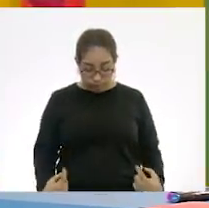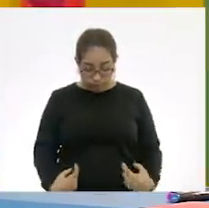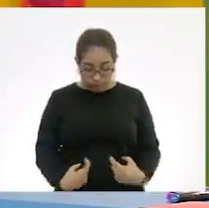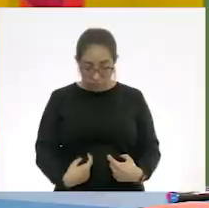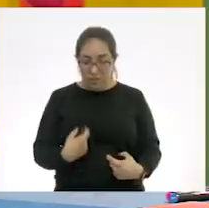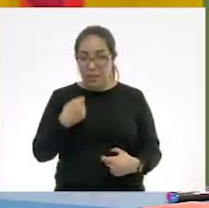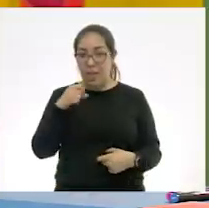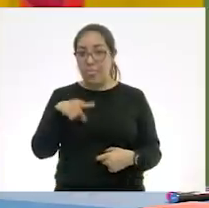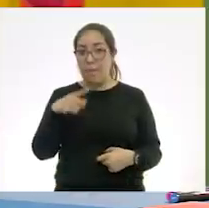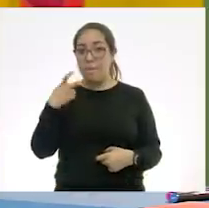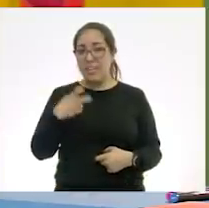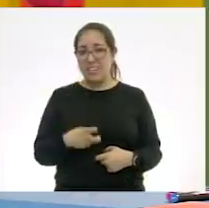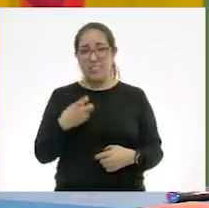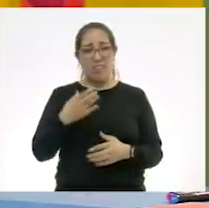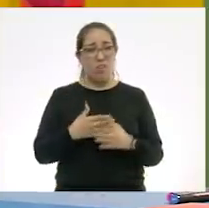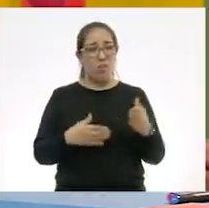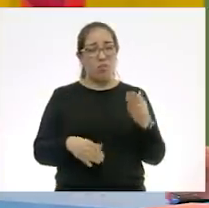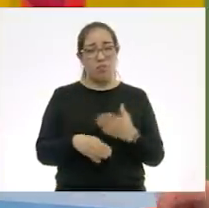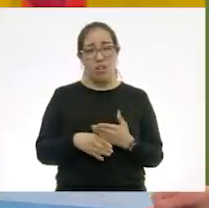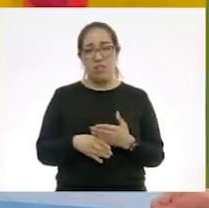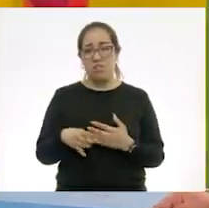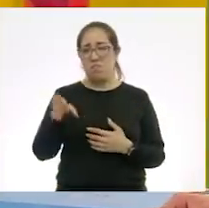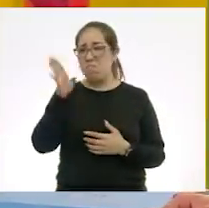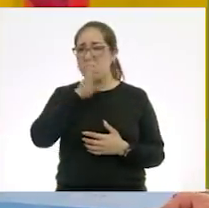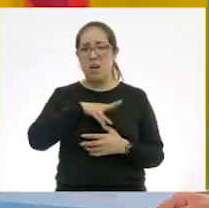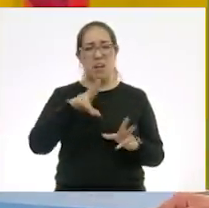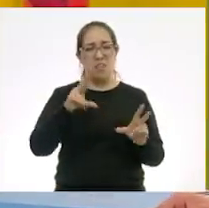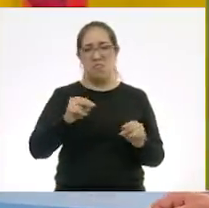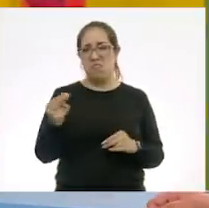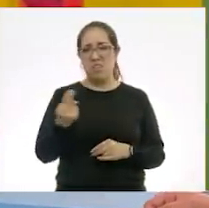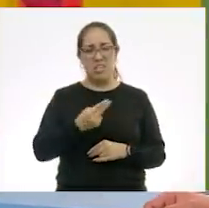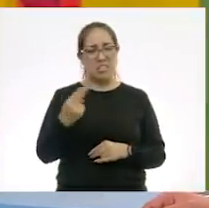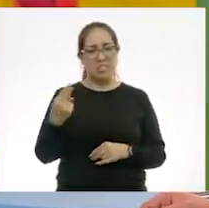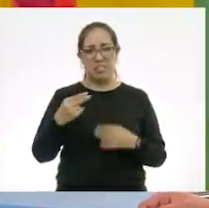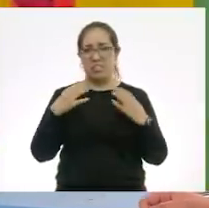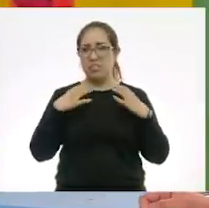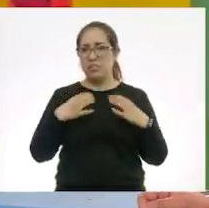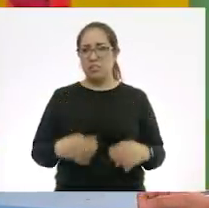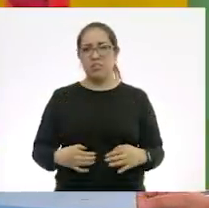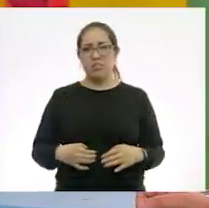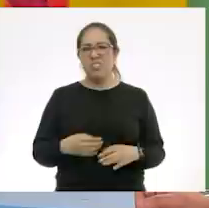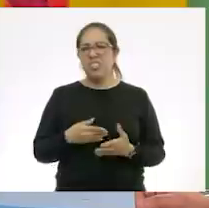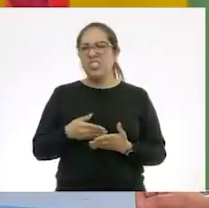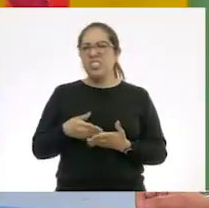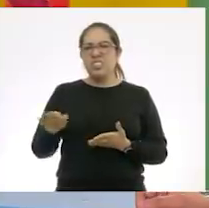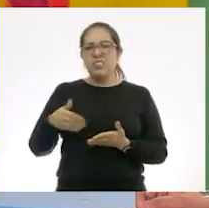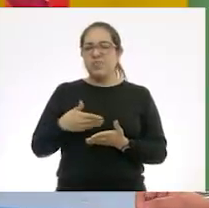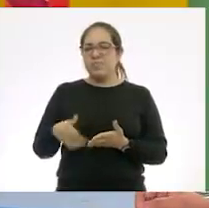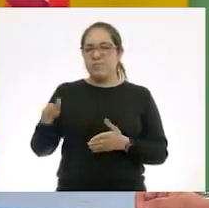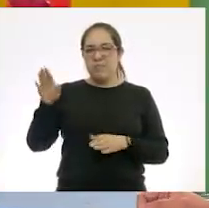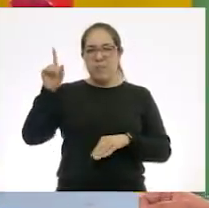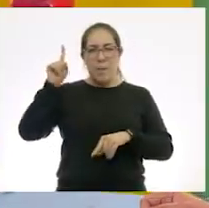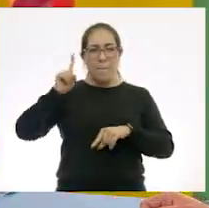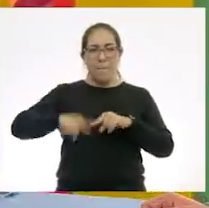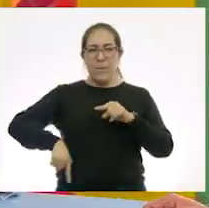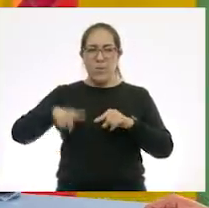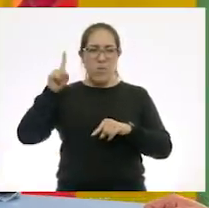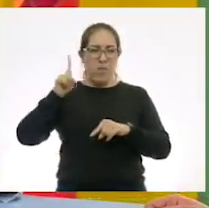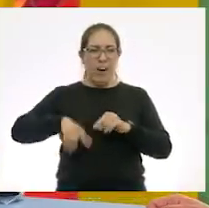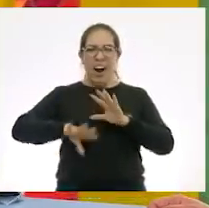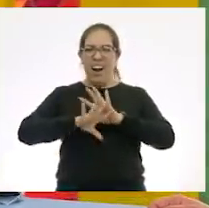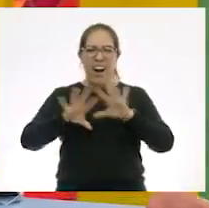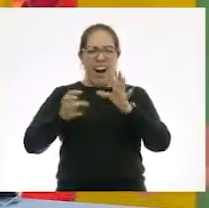a preparar eso que nuestro cuerpo ya no necesita para poder expulsarlo o